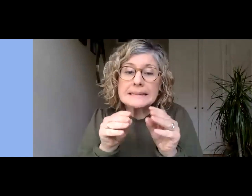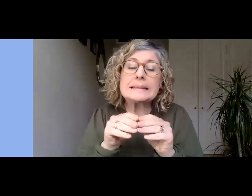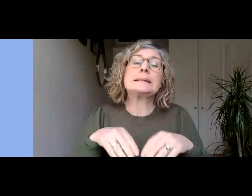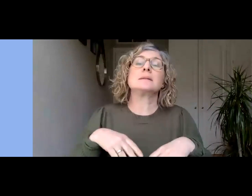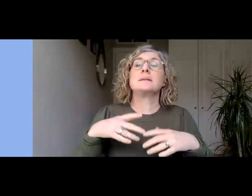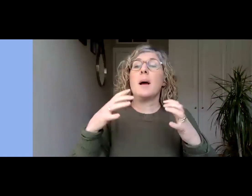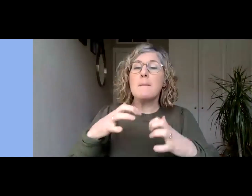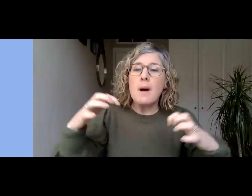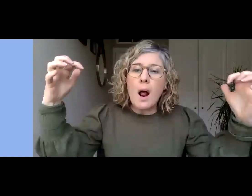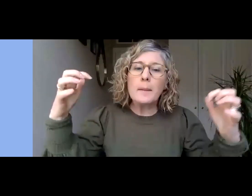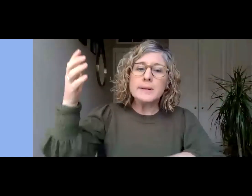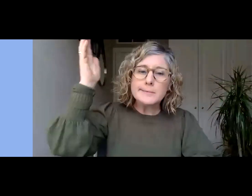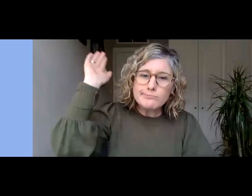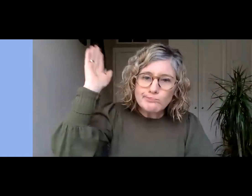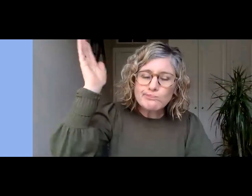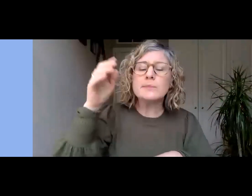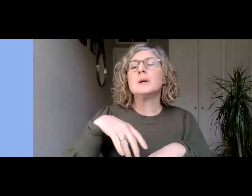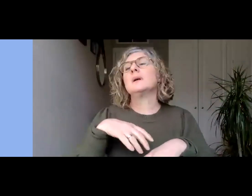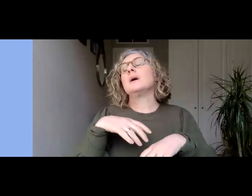La interpretación de alto nivel